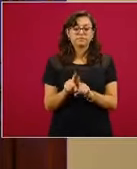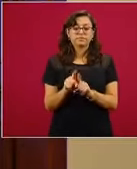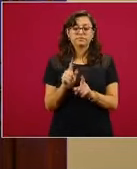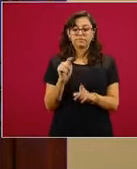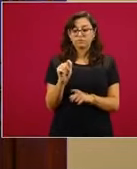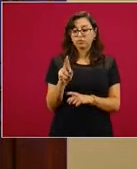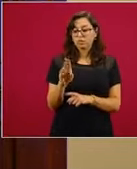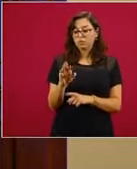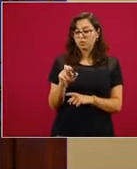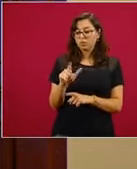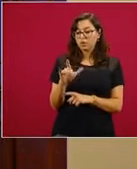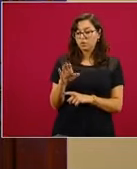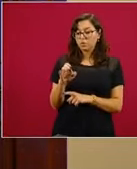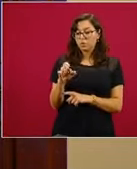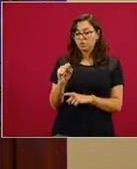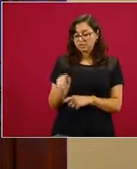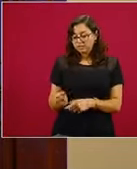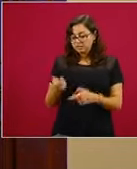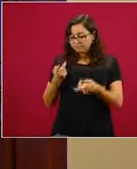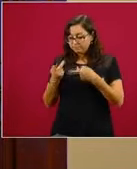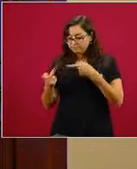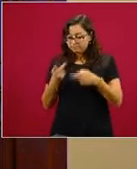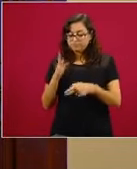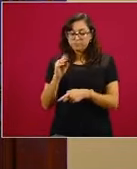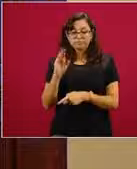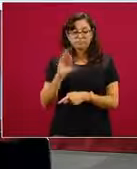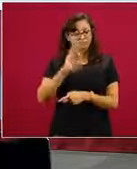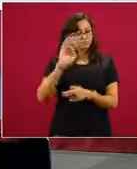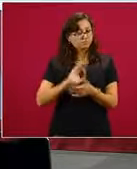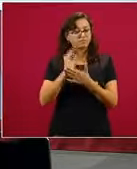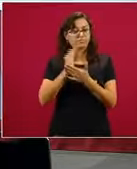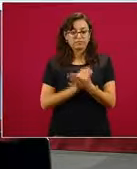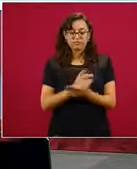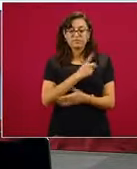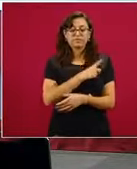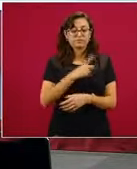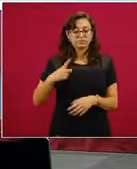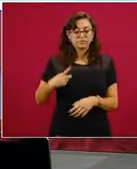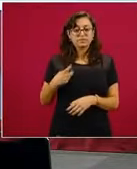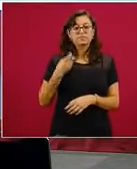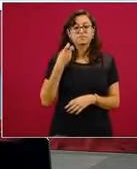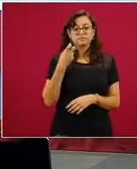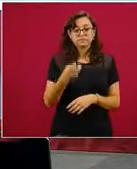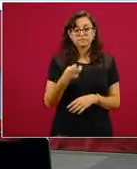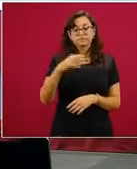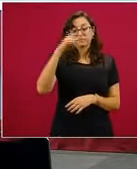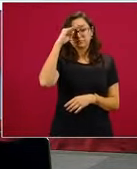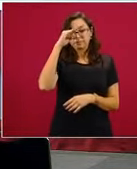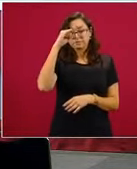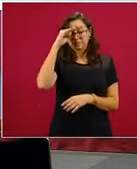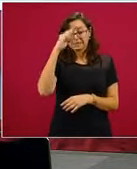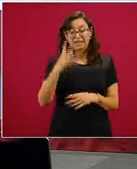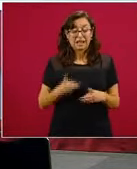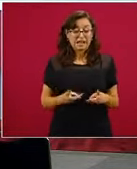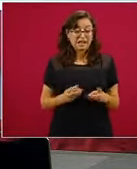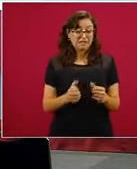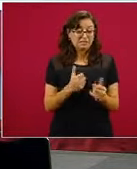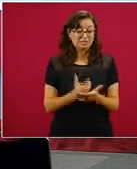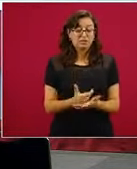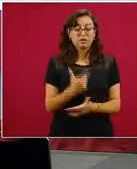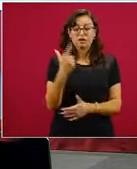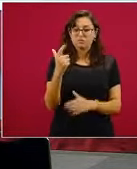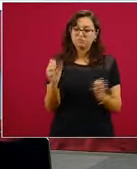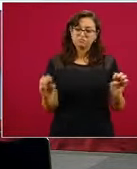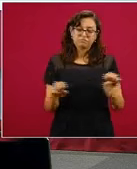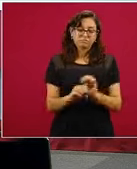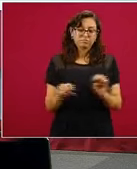tuberculosis a 90%. Y ustedes alcanzan a ver, se plantea tener 0 costos catastróficos. Y aquí es bien